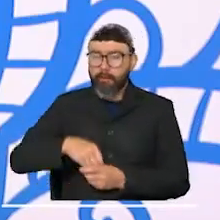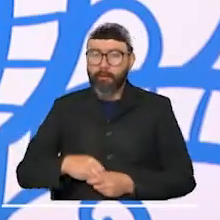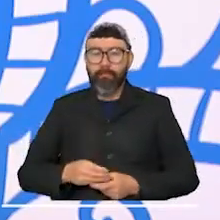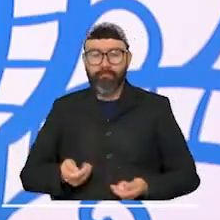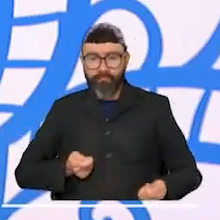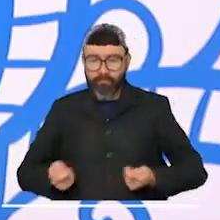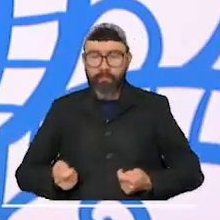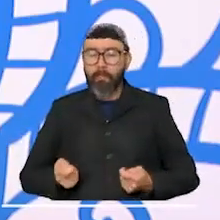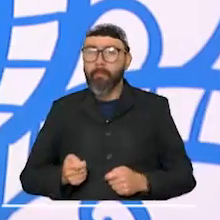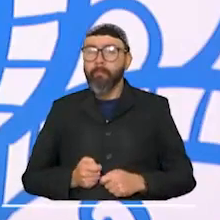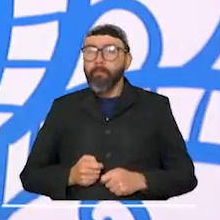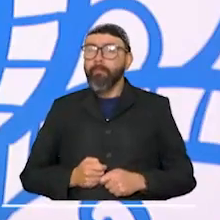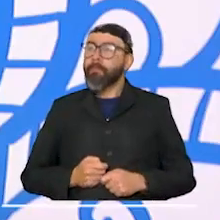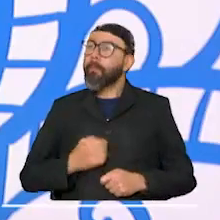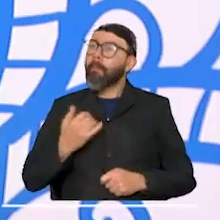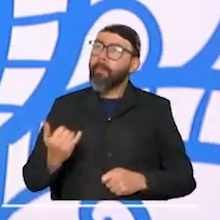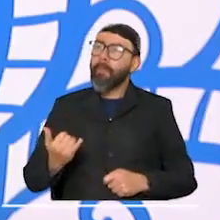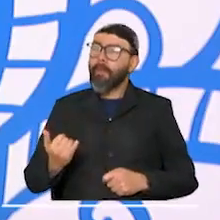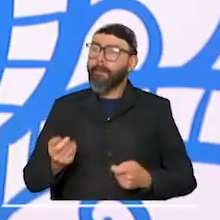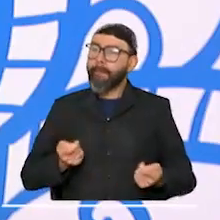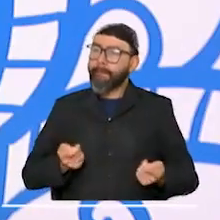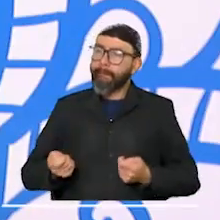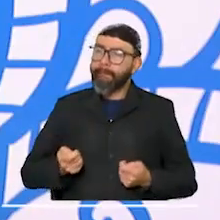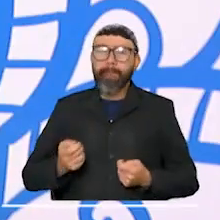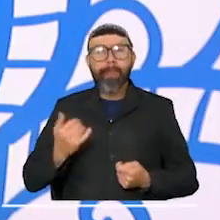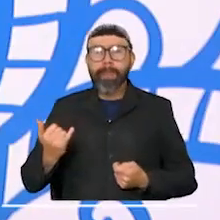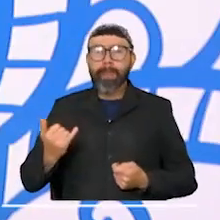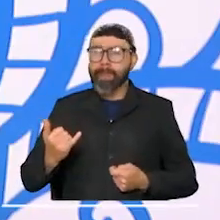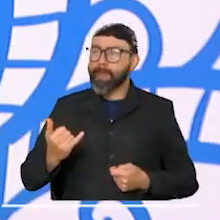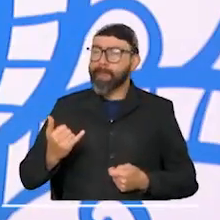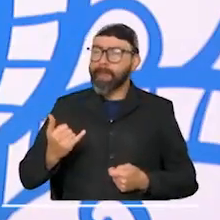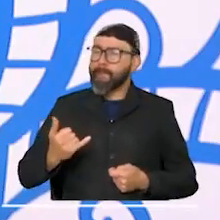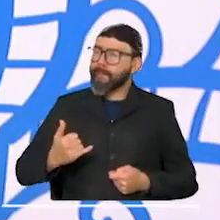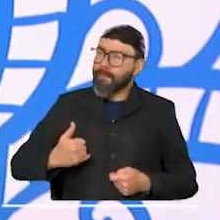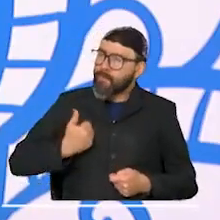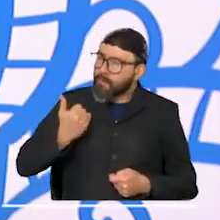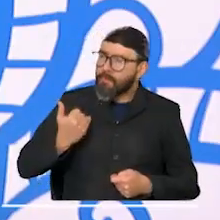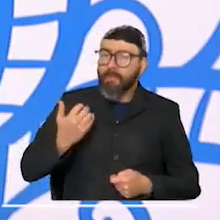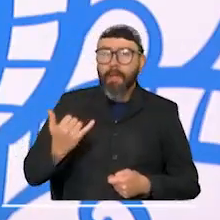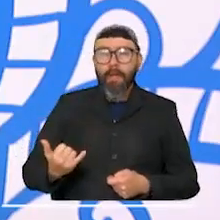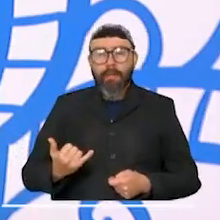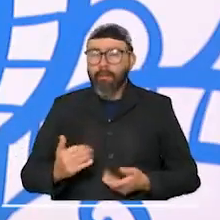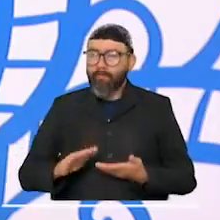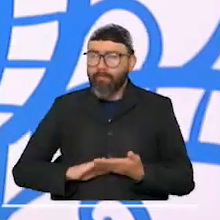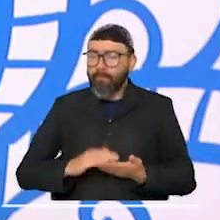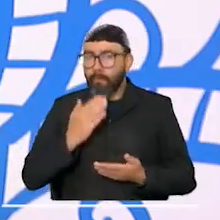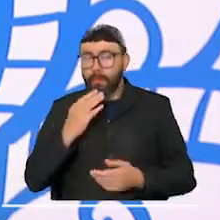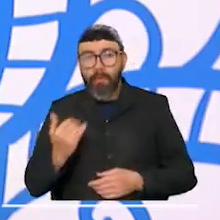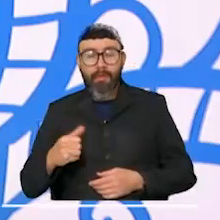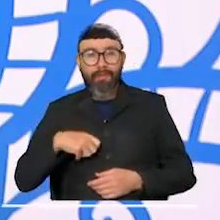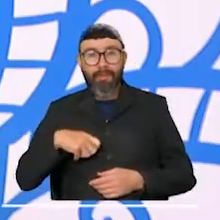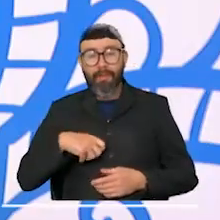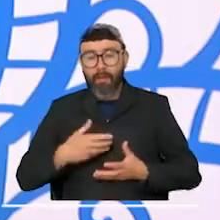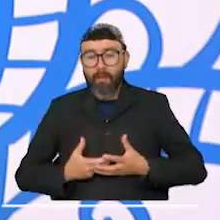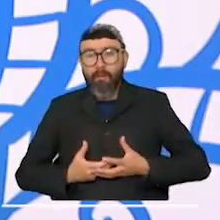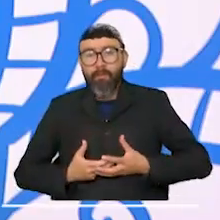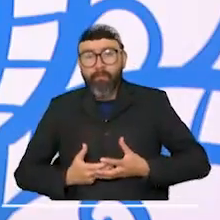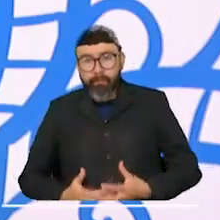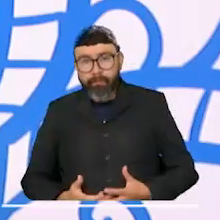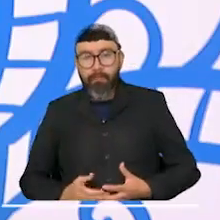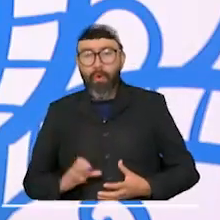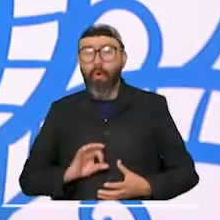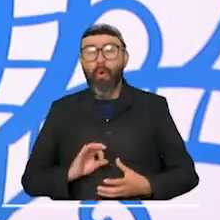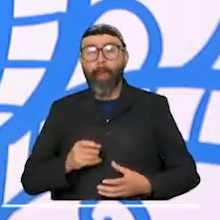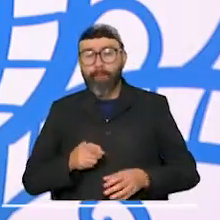la el rejuvenecimiento vaginal depende también mucho del tipo de daño si yo tengo la vejiga caída si tengo el recto muy